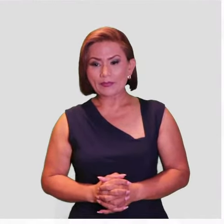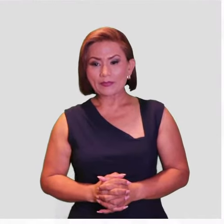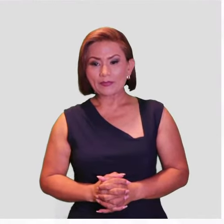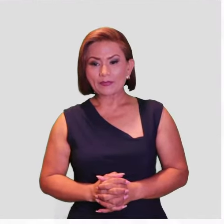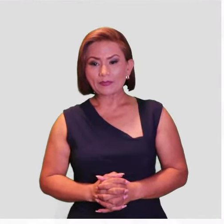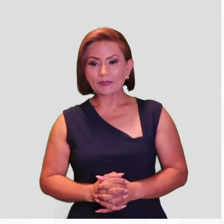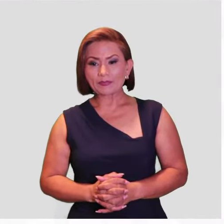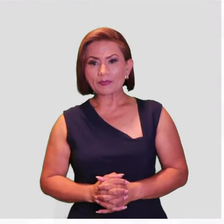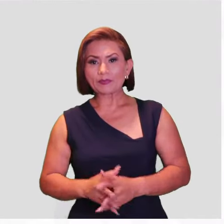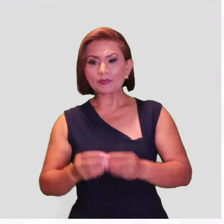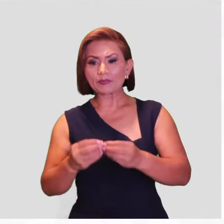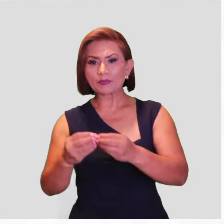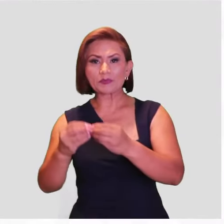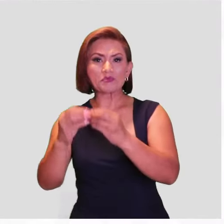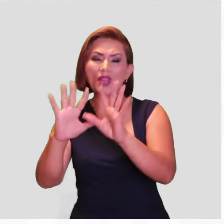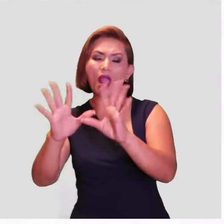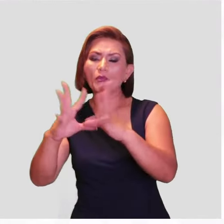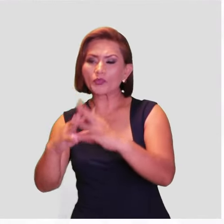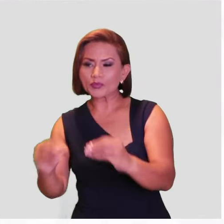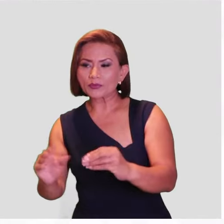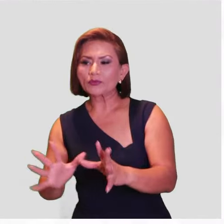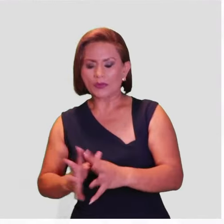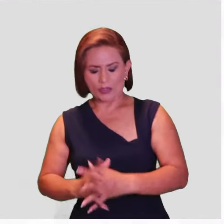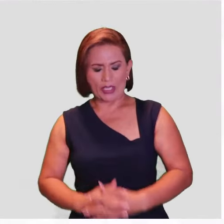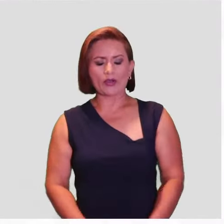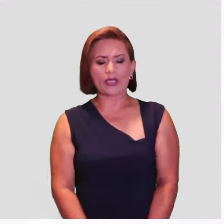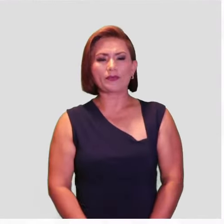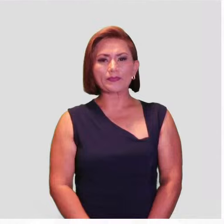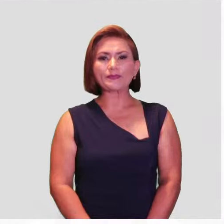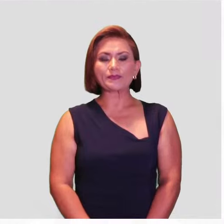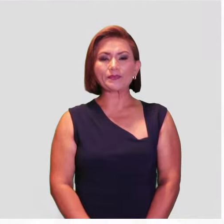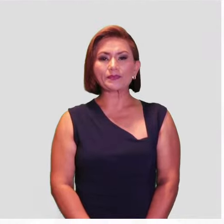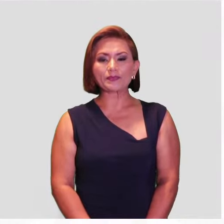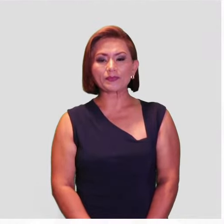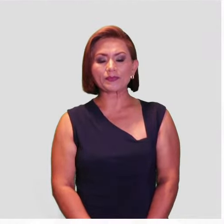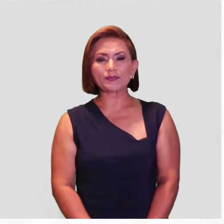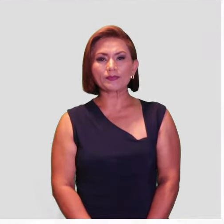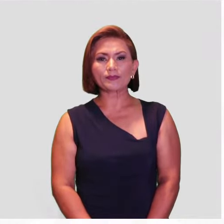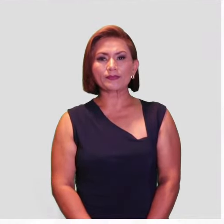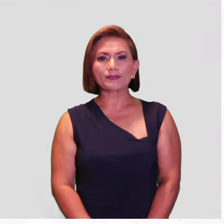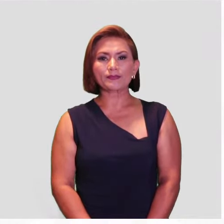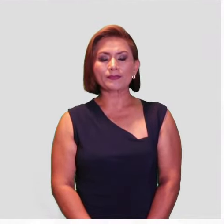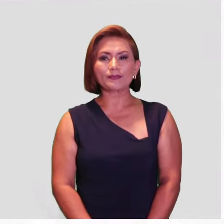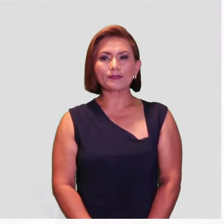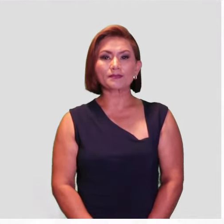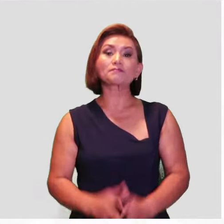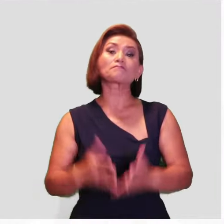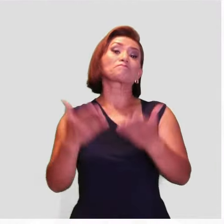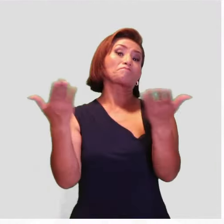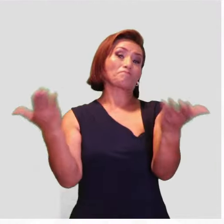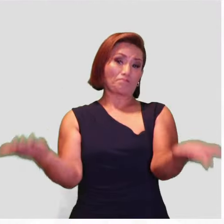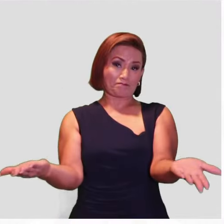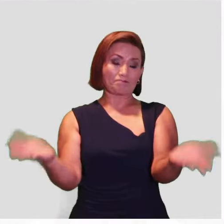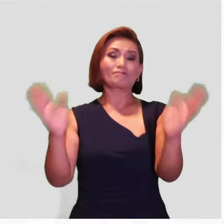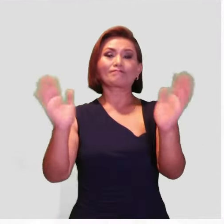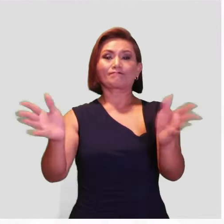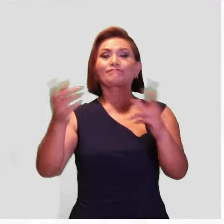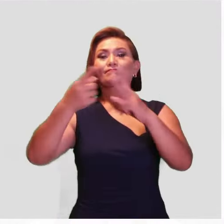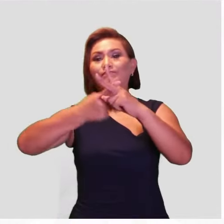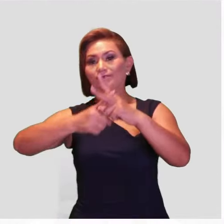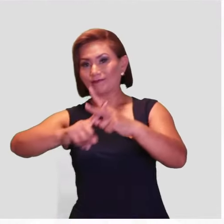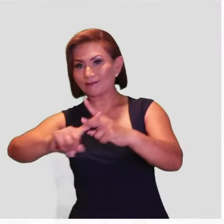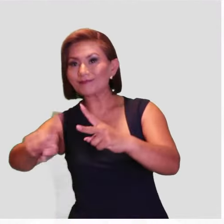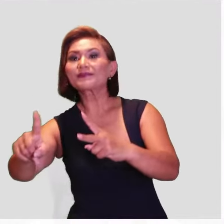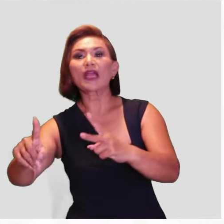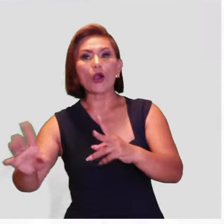Declino. Gracias, candidato. Y bueno, pues de esta forma es como iniciamos ya con